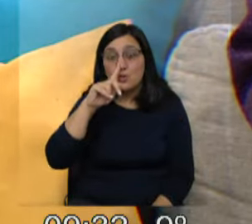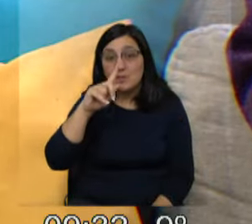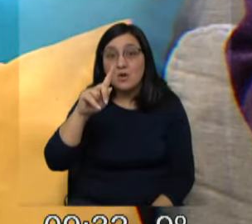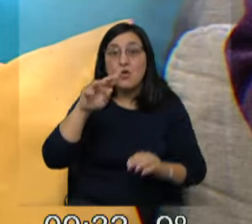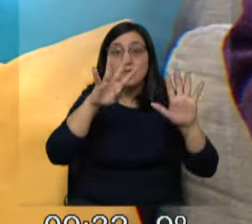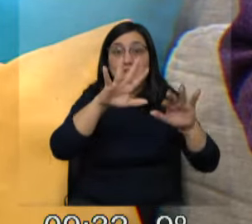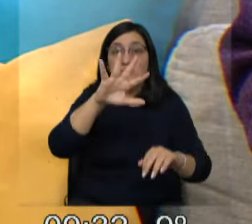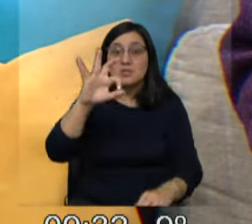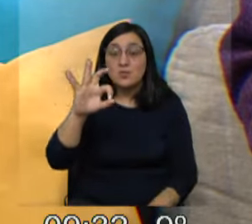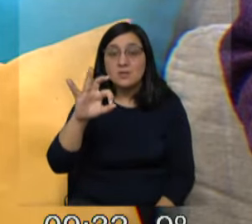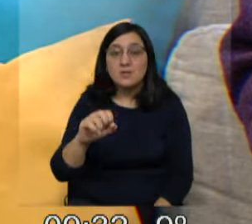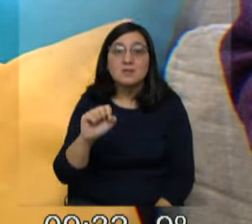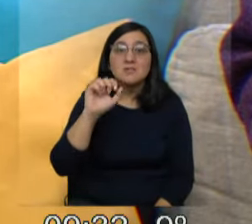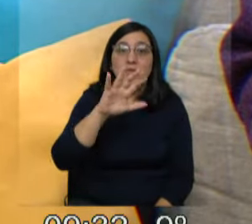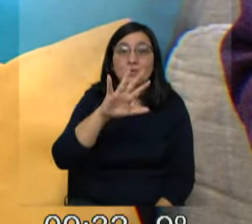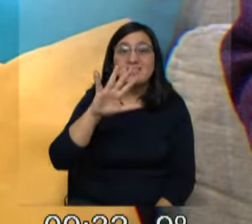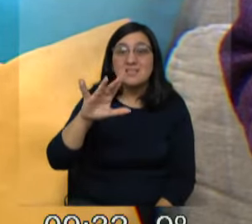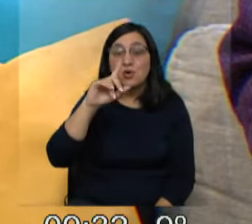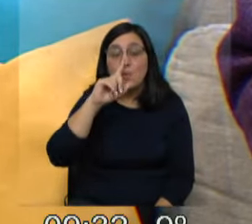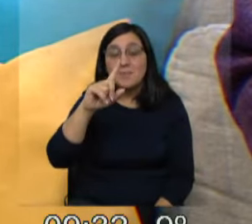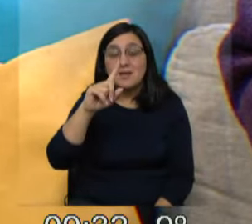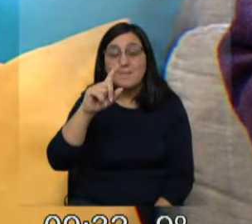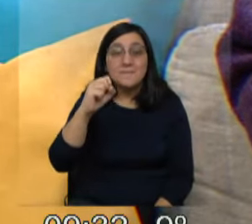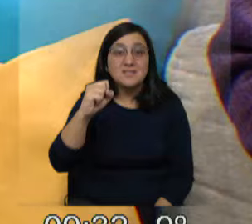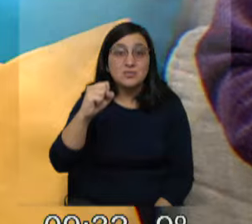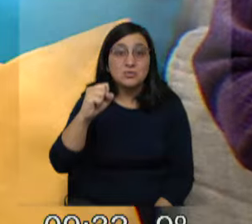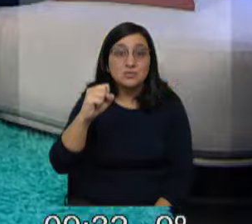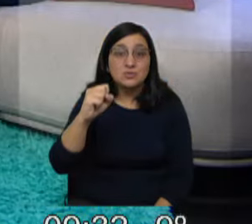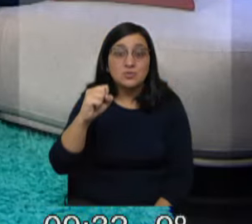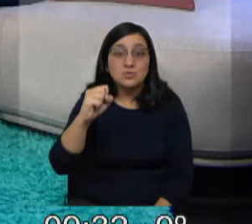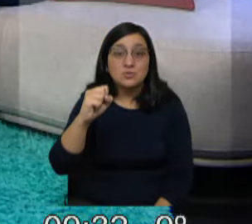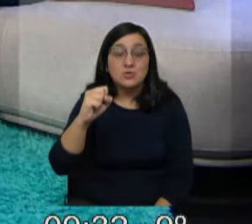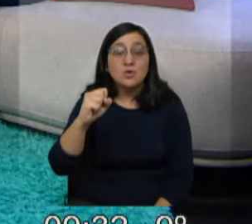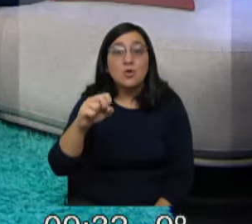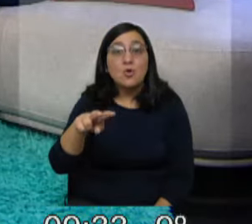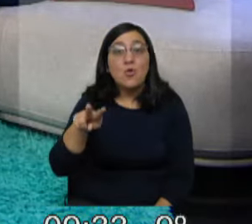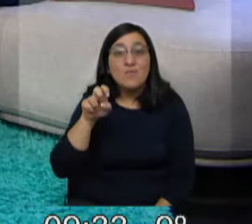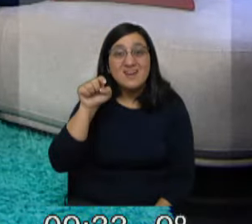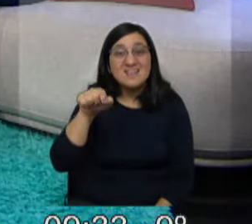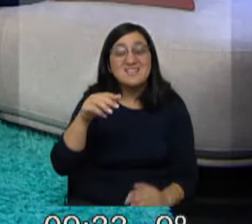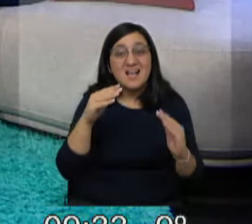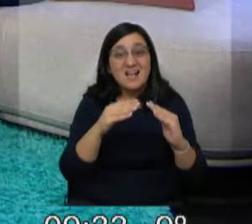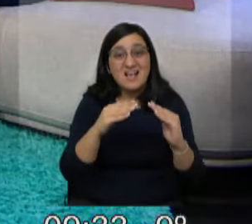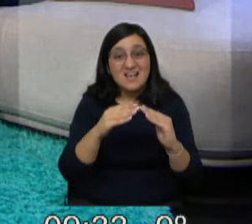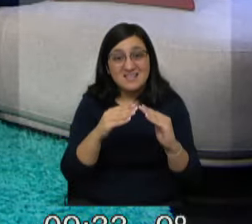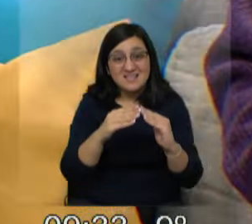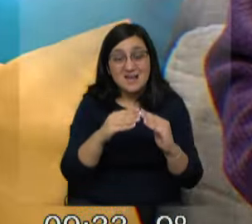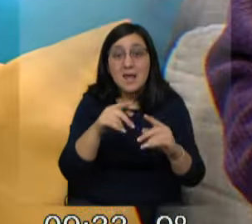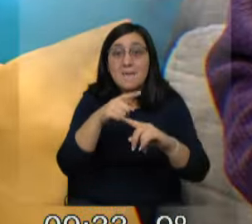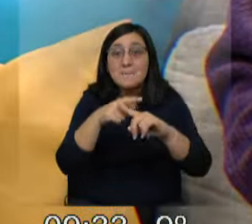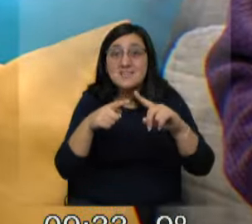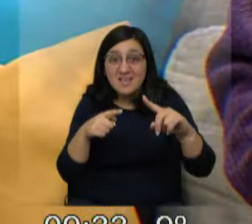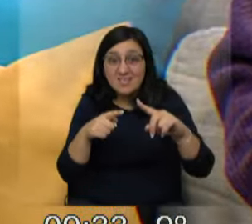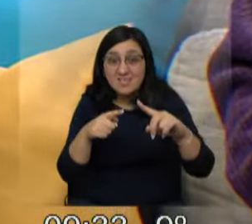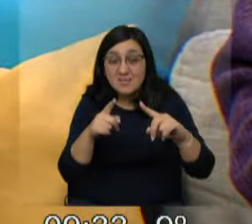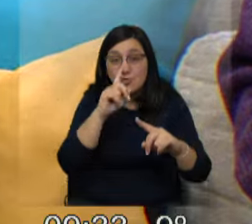54.950, o sea, 55.000 pesos entra a ese hogar de casi 3 personas. Es mucha la diferencia. Es mucha la diferencia. La mitad de ese